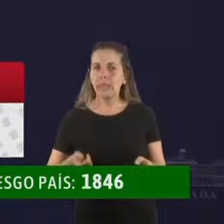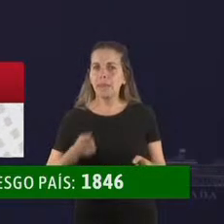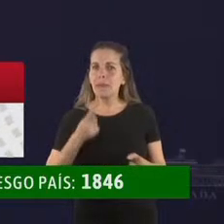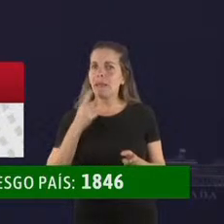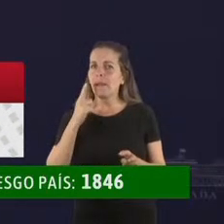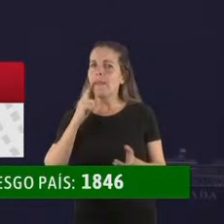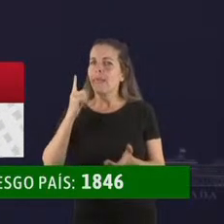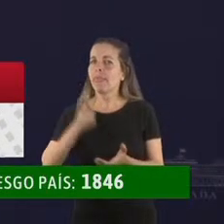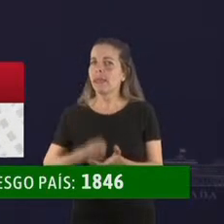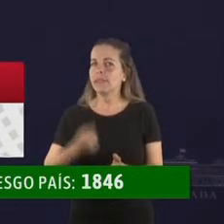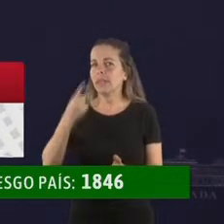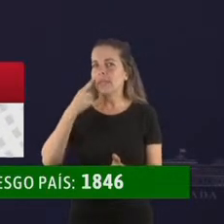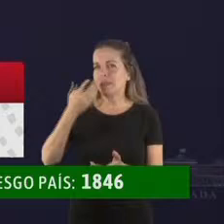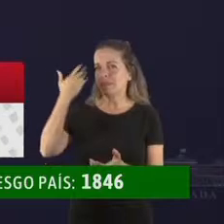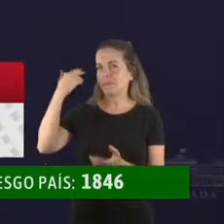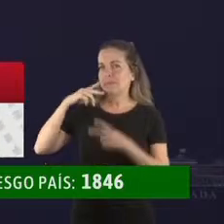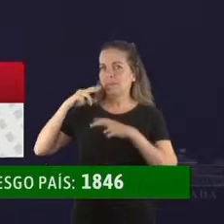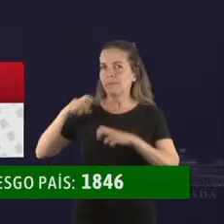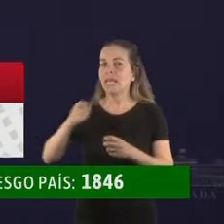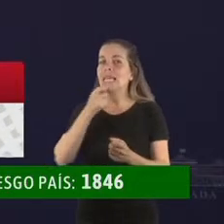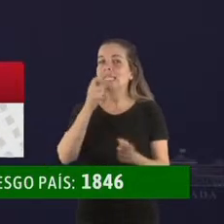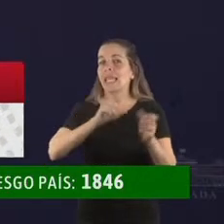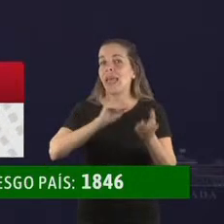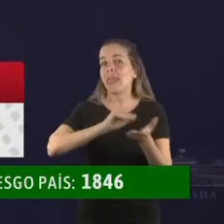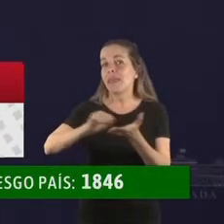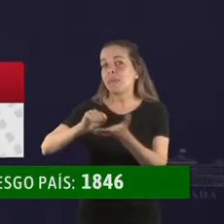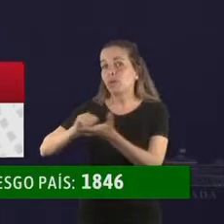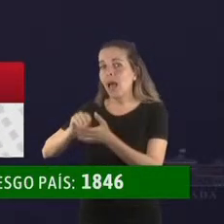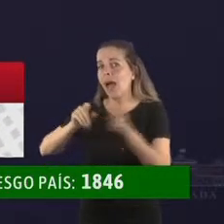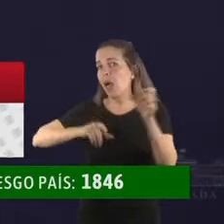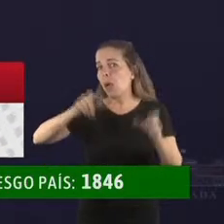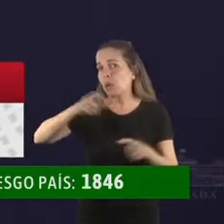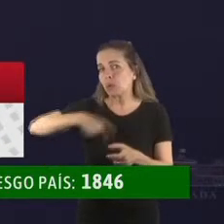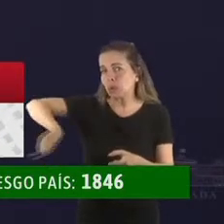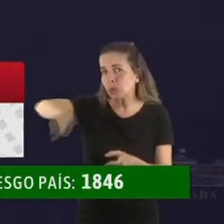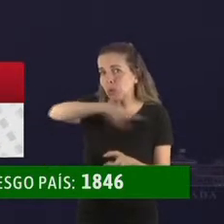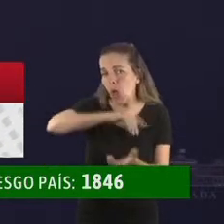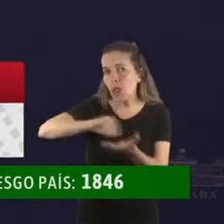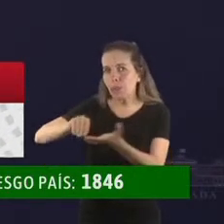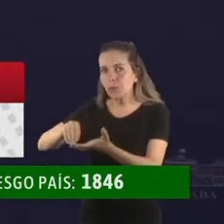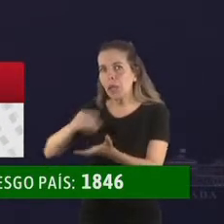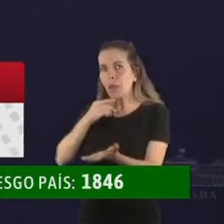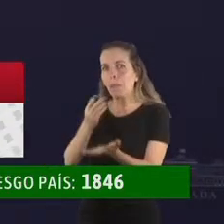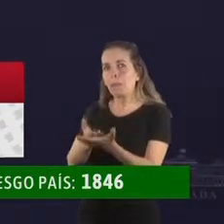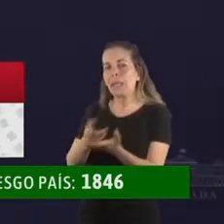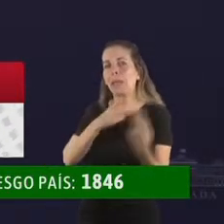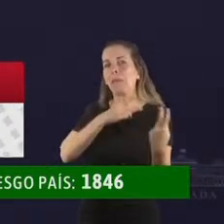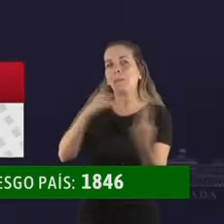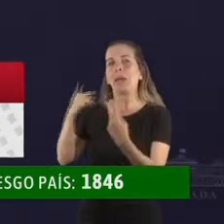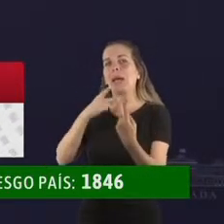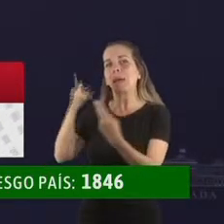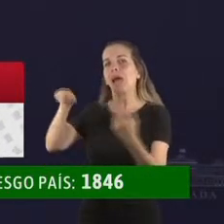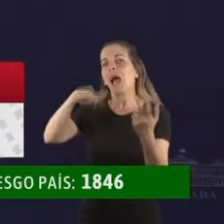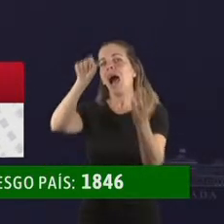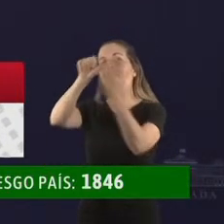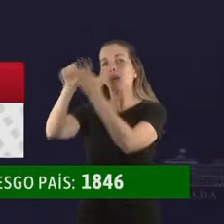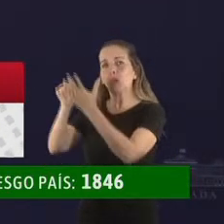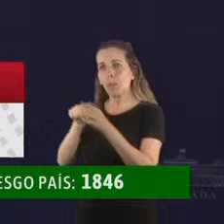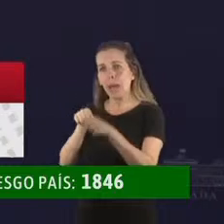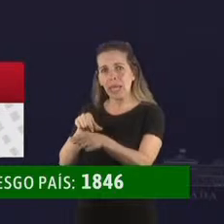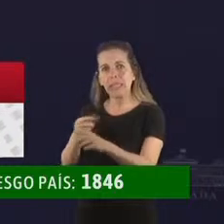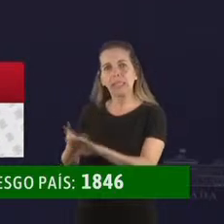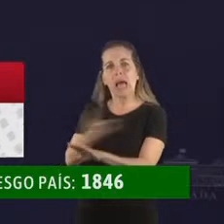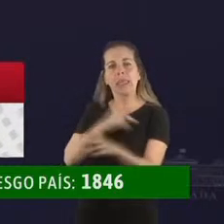de los viajes al exterior que se soliciten por parte de los diputados de la nación en la cámara